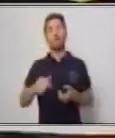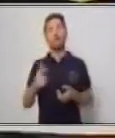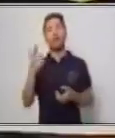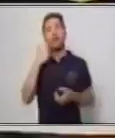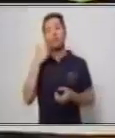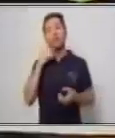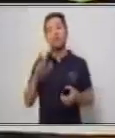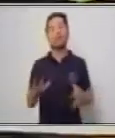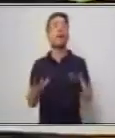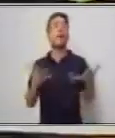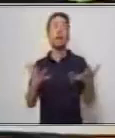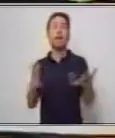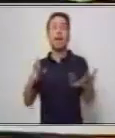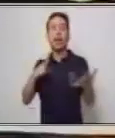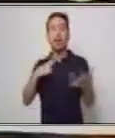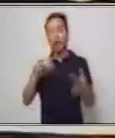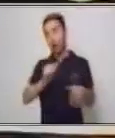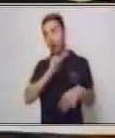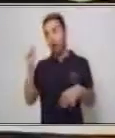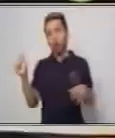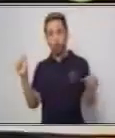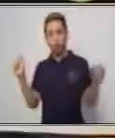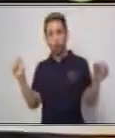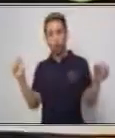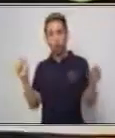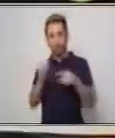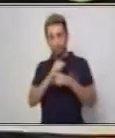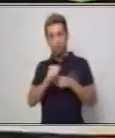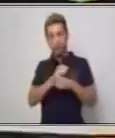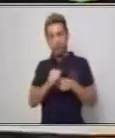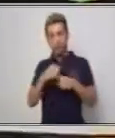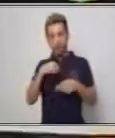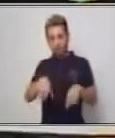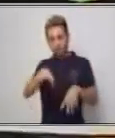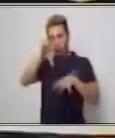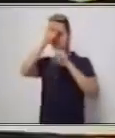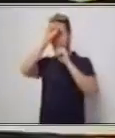en qué consistió este ejercicio. ¿Qué pudimos haber aprendido nosotros de esto?